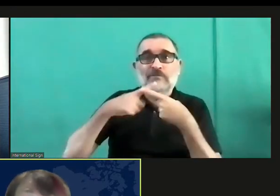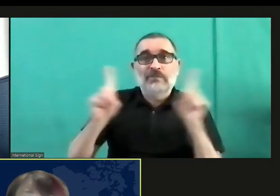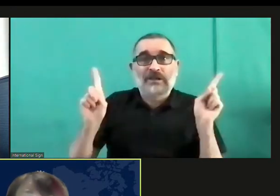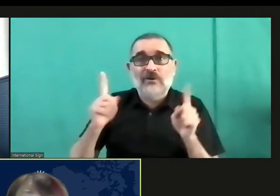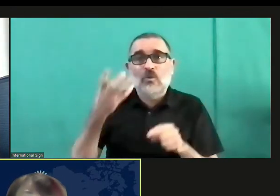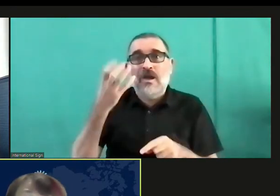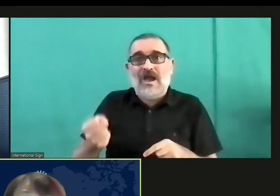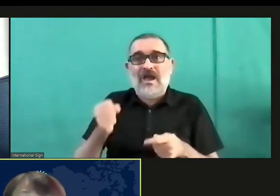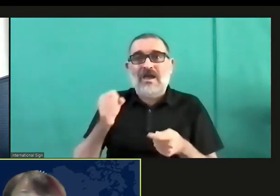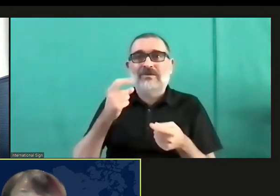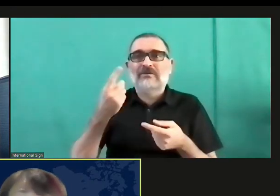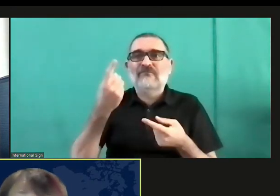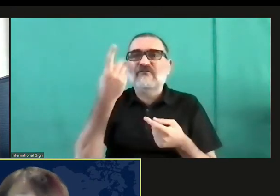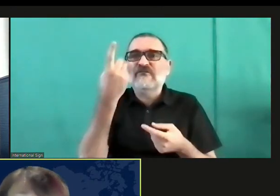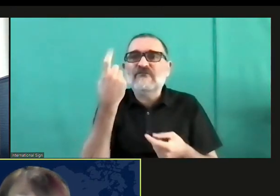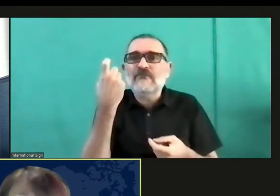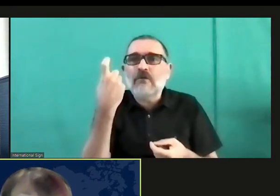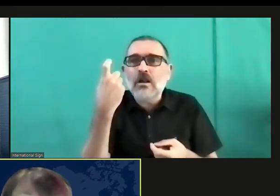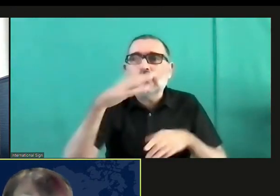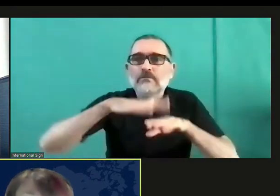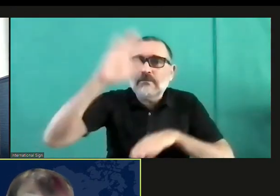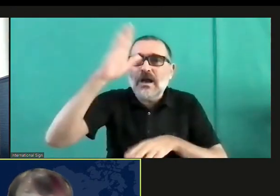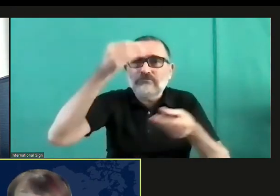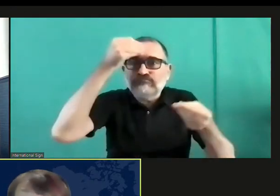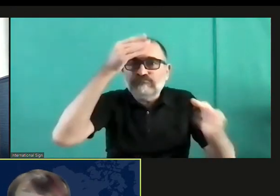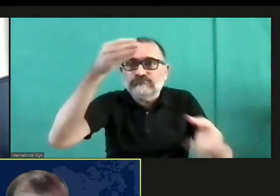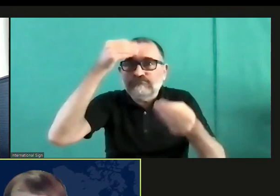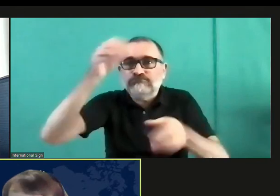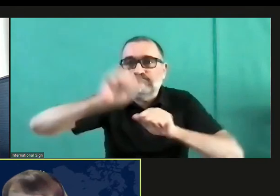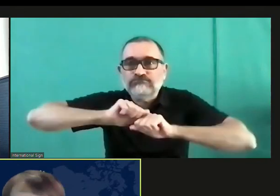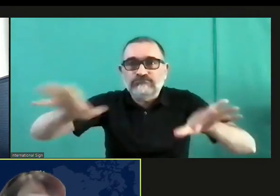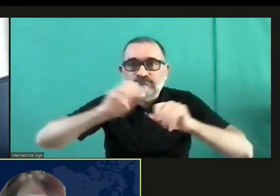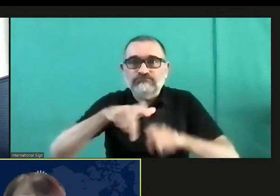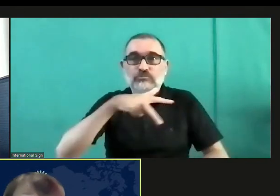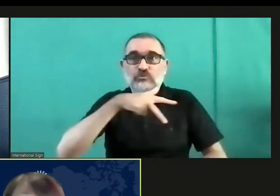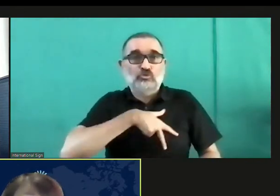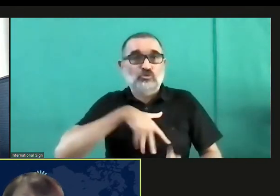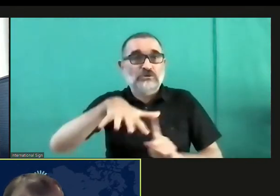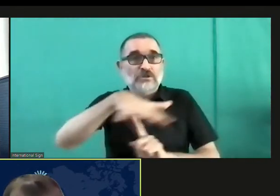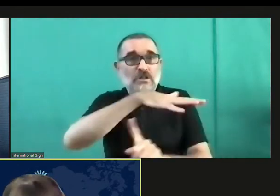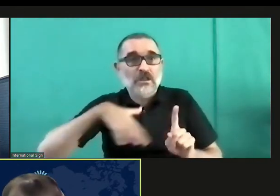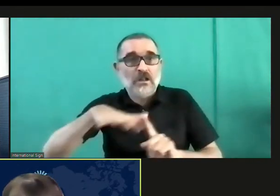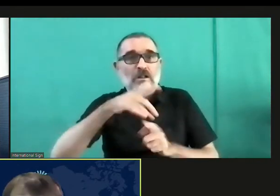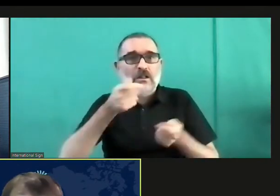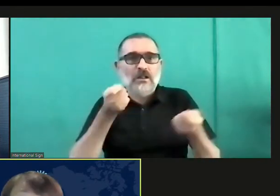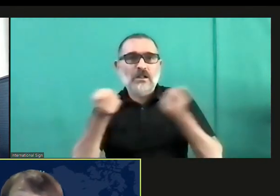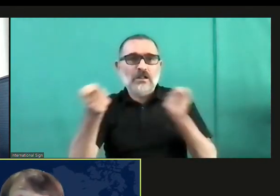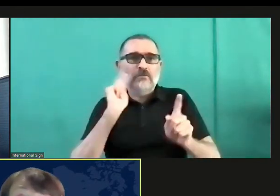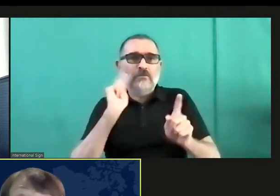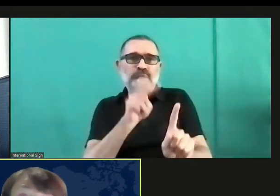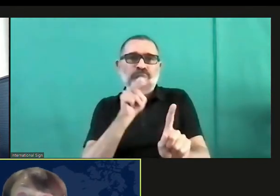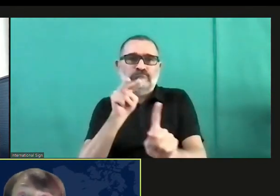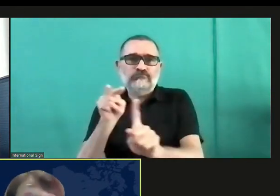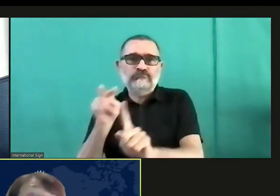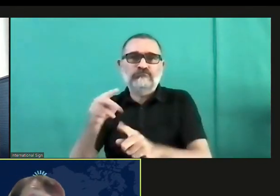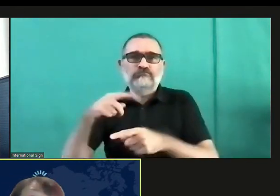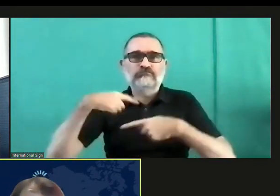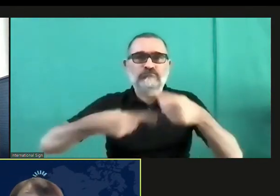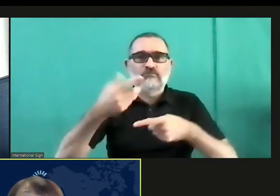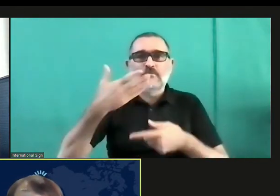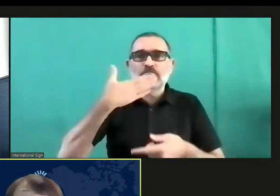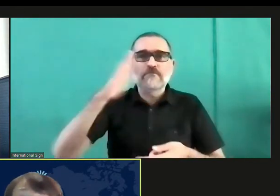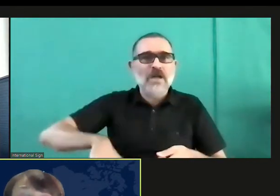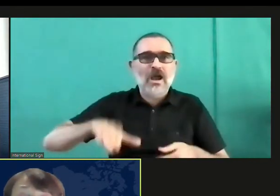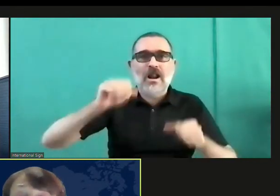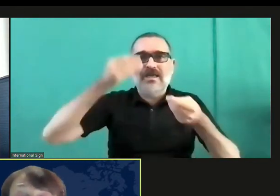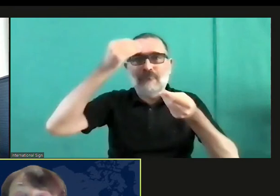un momento en el que estamos trabajando etiquetados canta la hora y hablamos con los grupos de centroamérica y nos